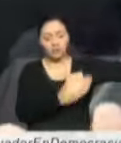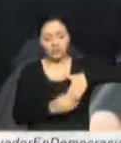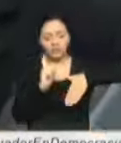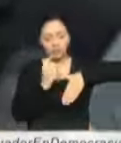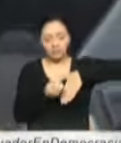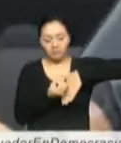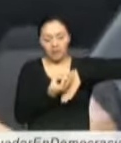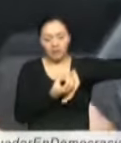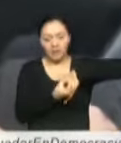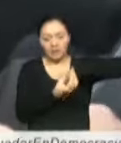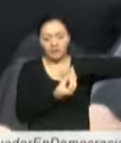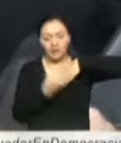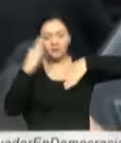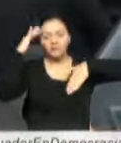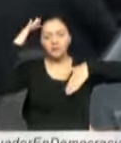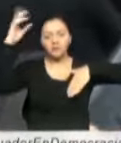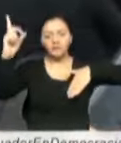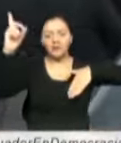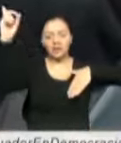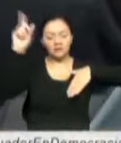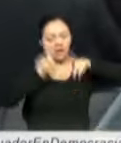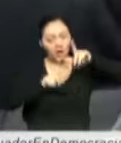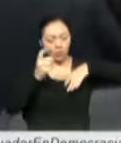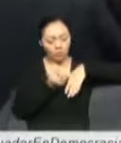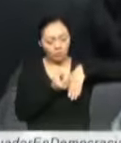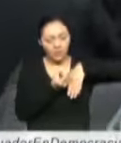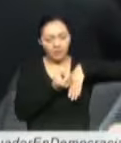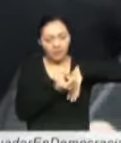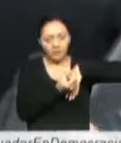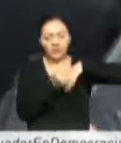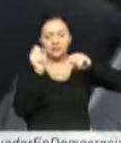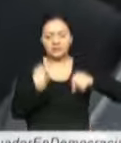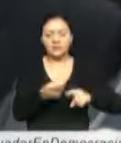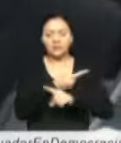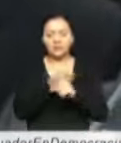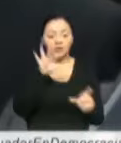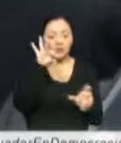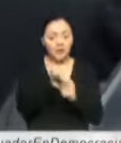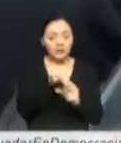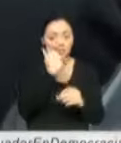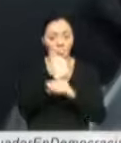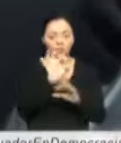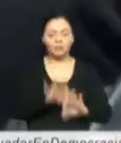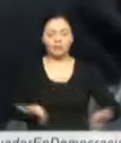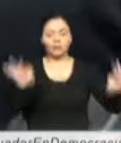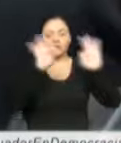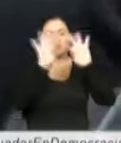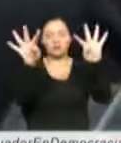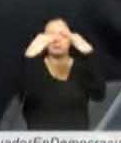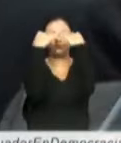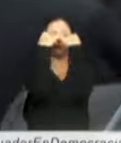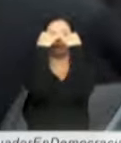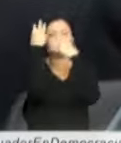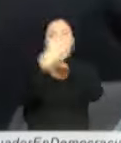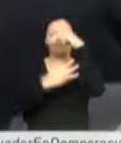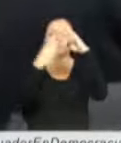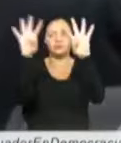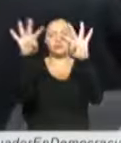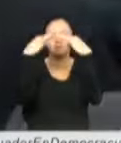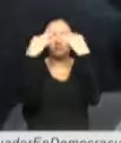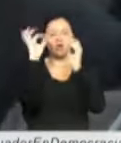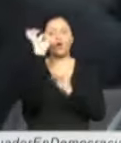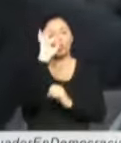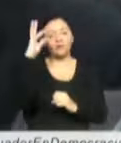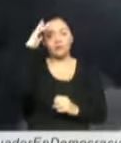años. Entonces, las elecciones ecuatorianas son muy importantes para ver si continúa esa tendencia o retoma fuerza